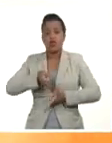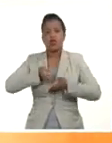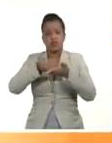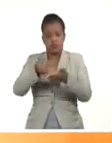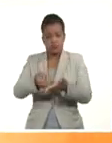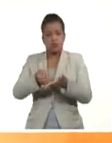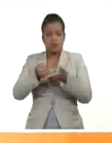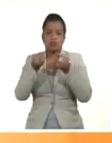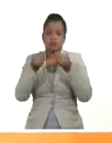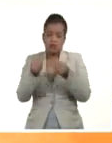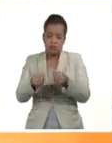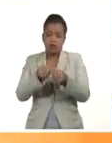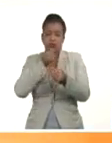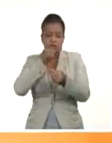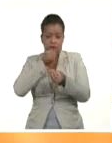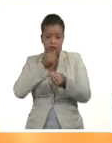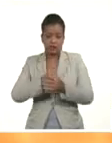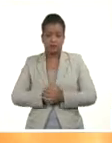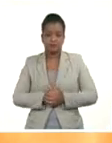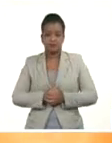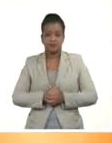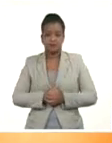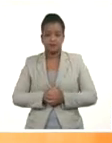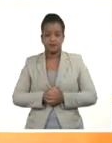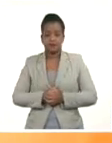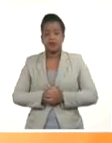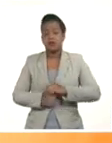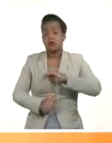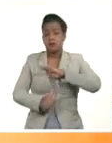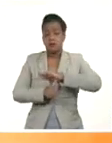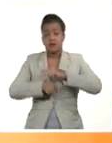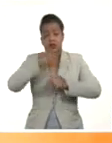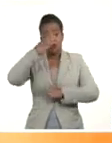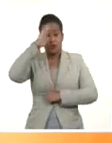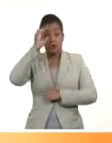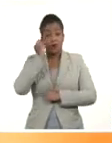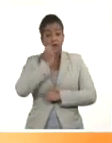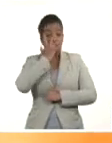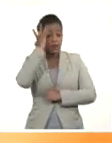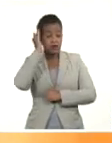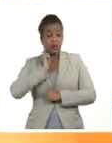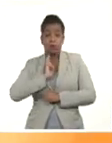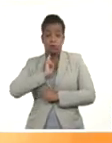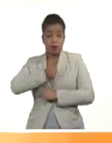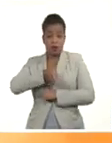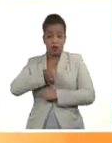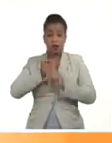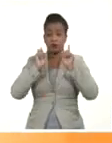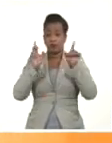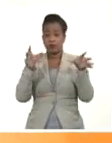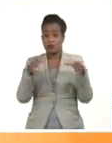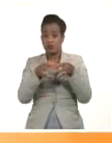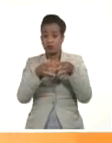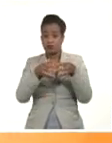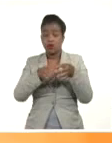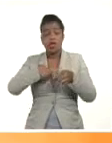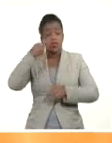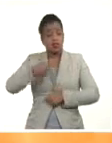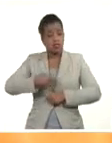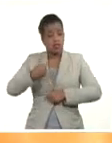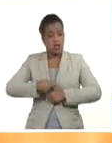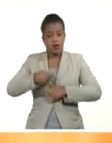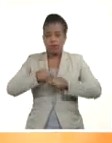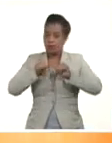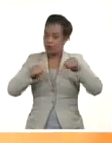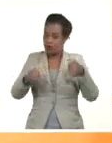Gobierno Capitalino. El presidente de la República, Miguel Díaz-Canel Bermúdez, indicó en esta reunión que hay que garantizar por